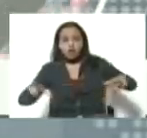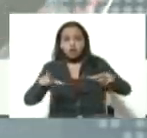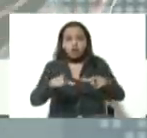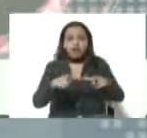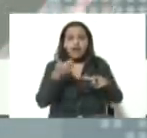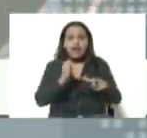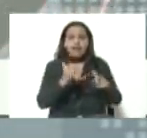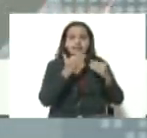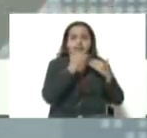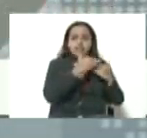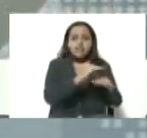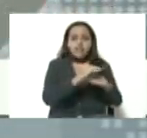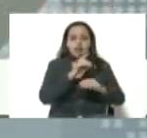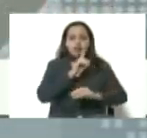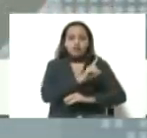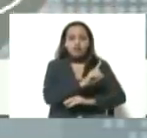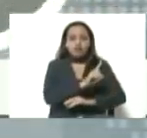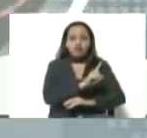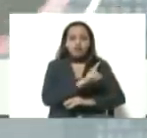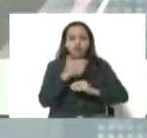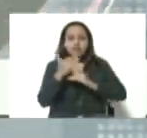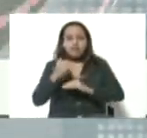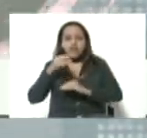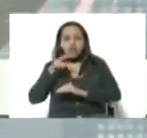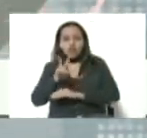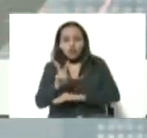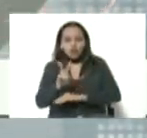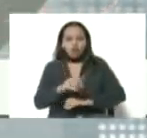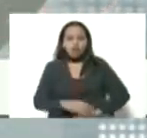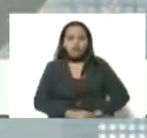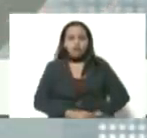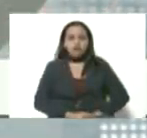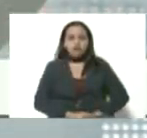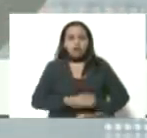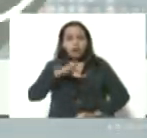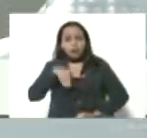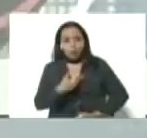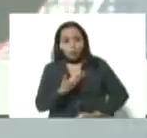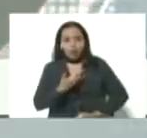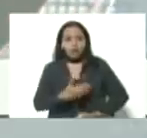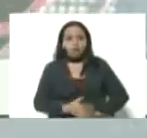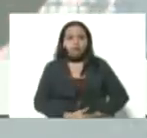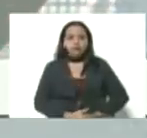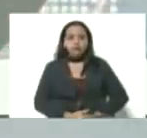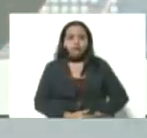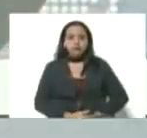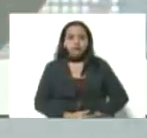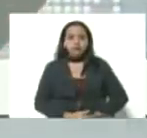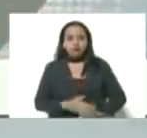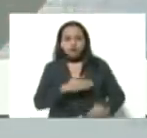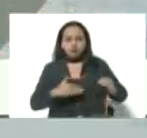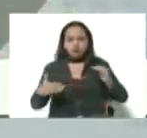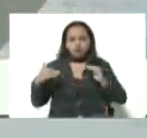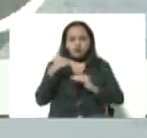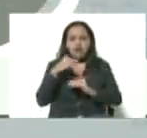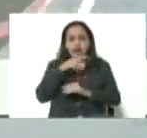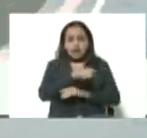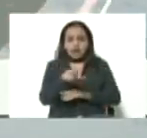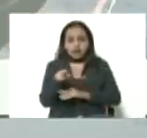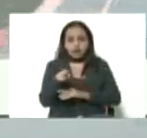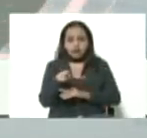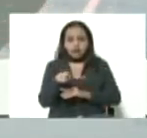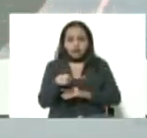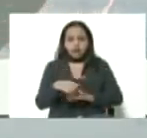los niveles 1 y 2 para que podamos realmente superar el